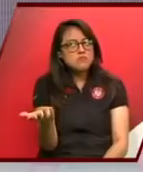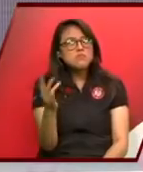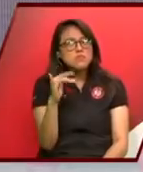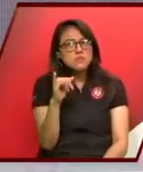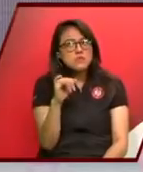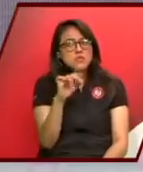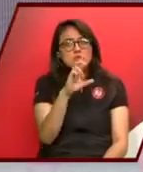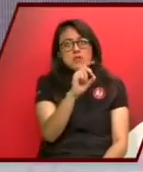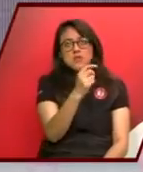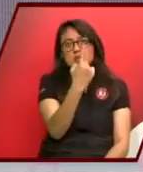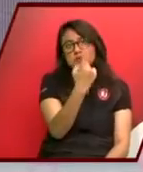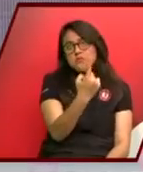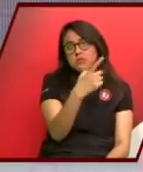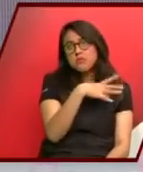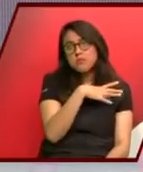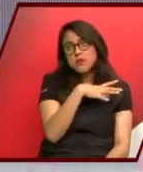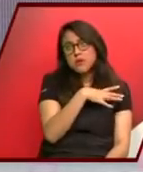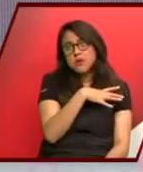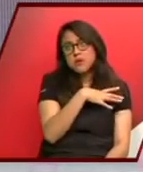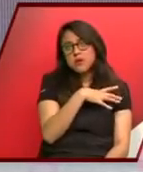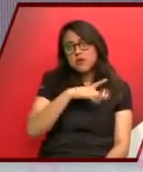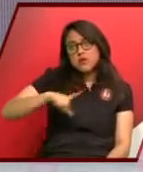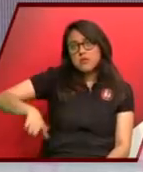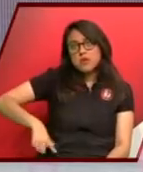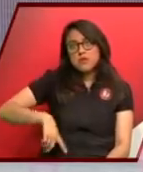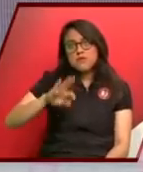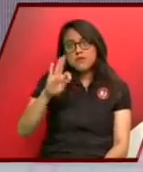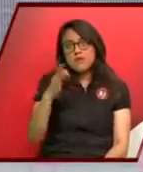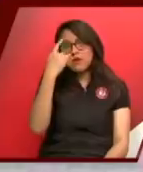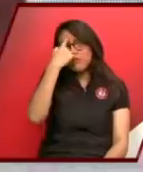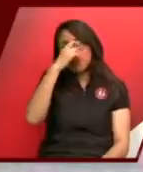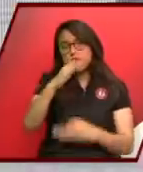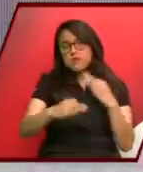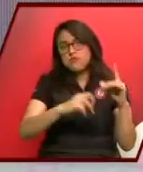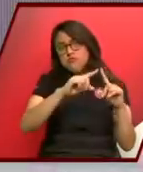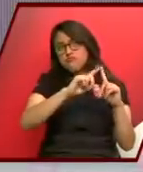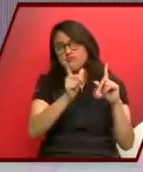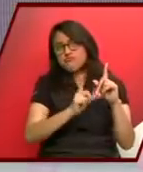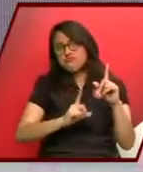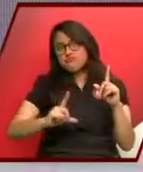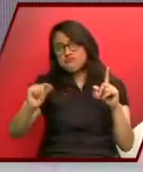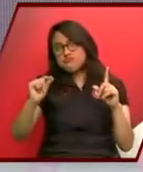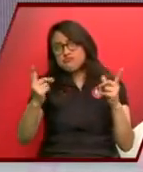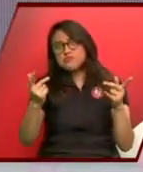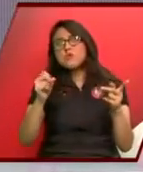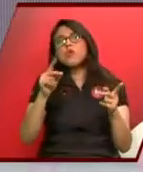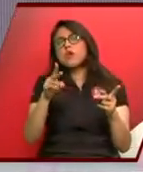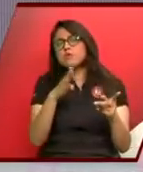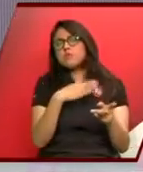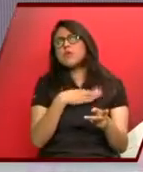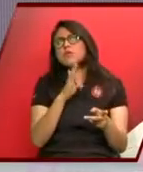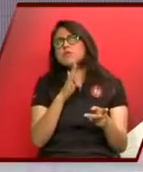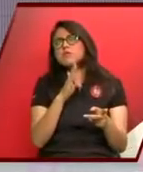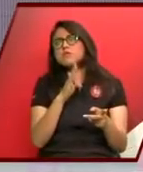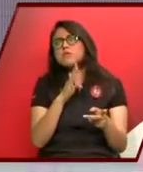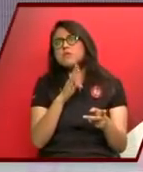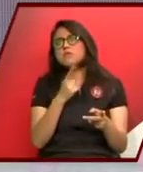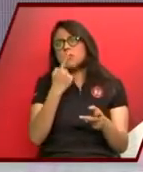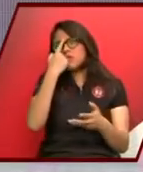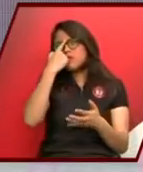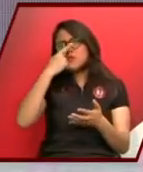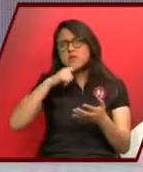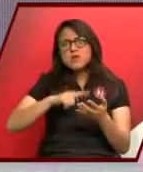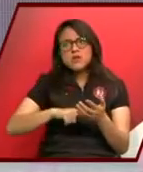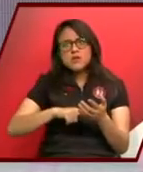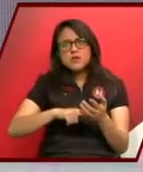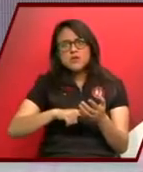Sí, porque es de la Federación, o sea, es del gobierno federal, es para toda la República. Está bien. Yo creo que nada